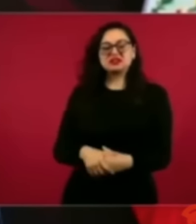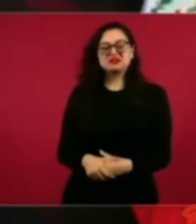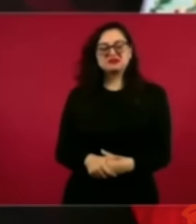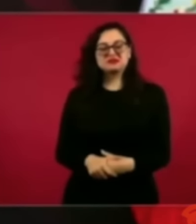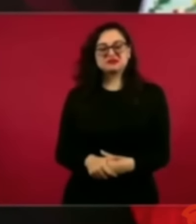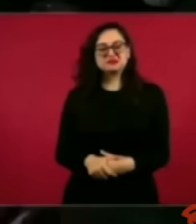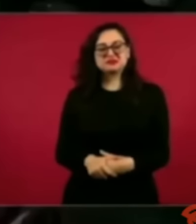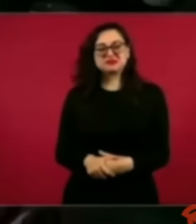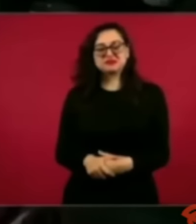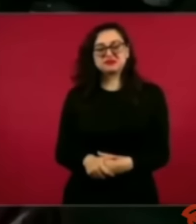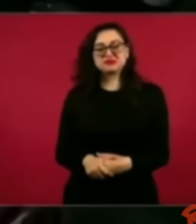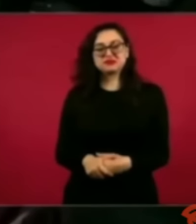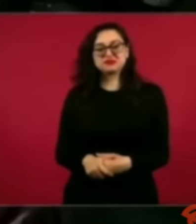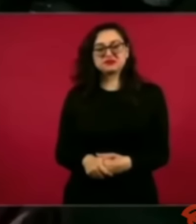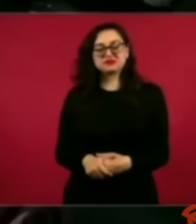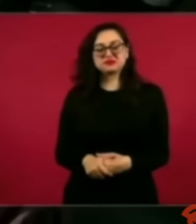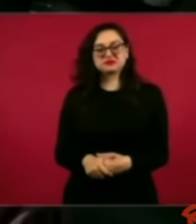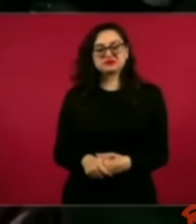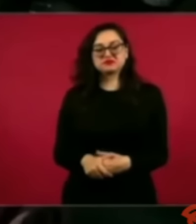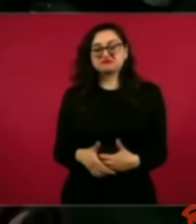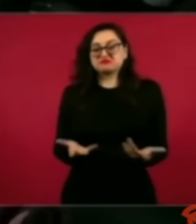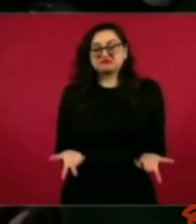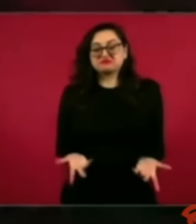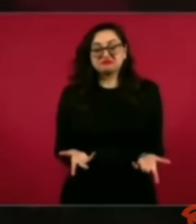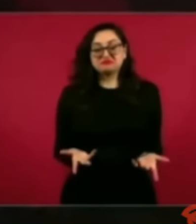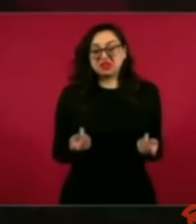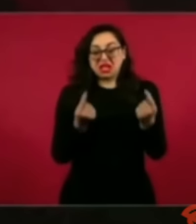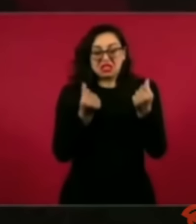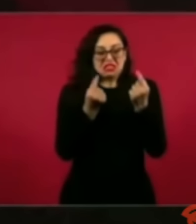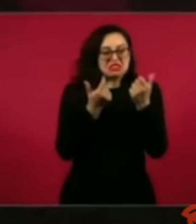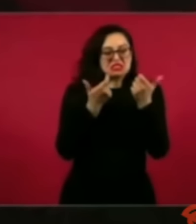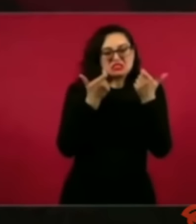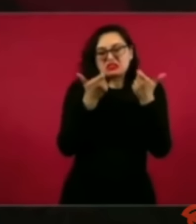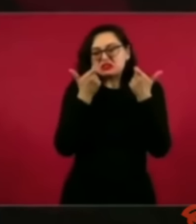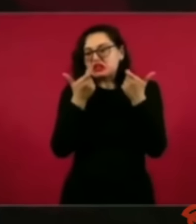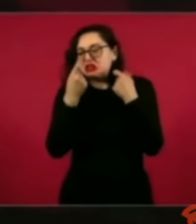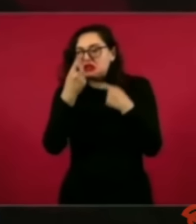Y no me interesa el dinero,